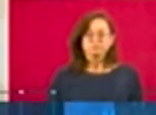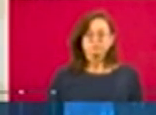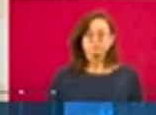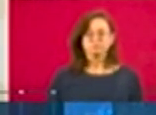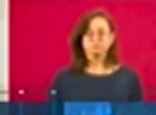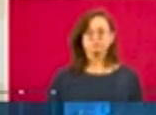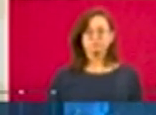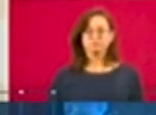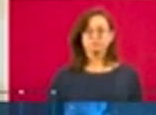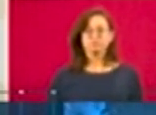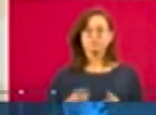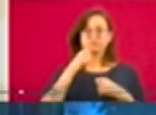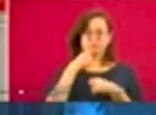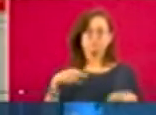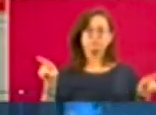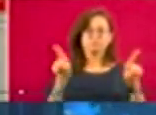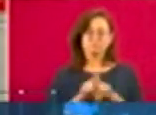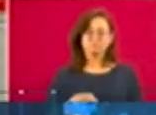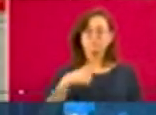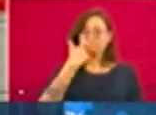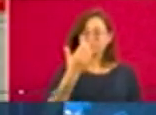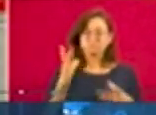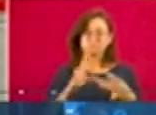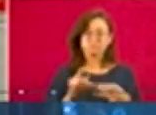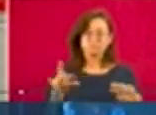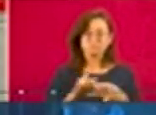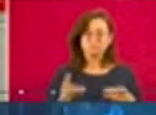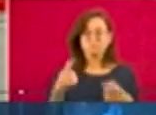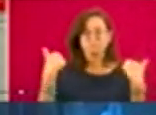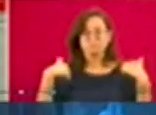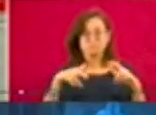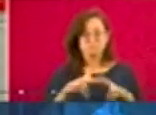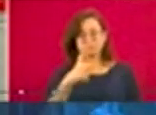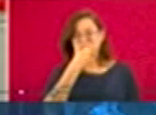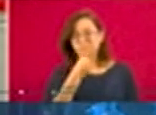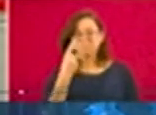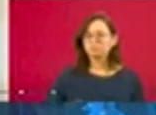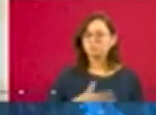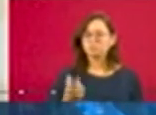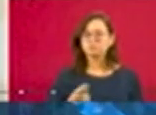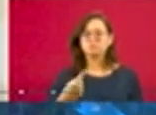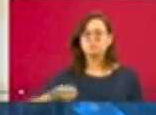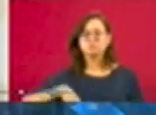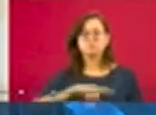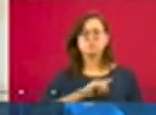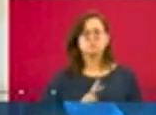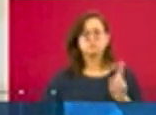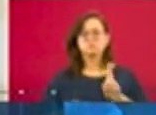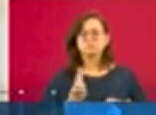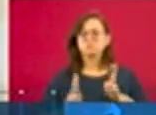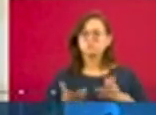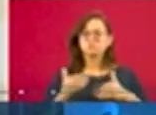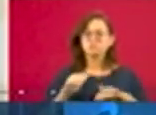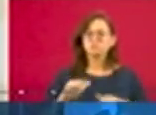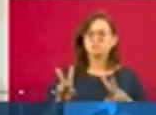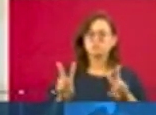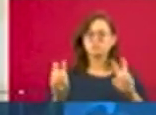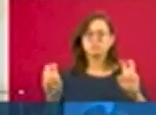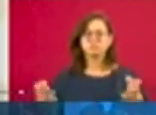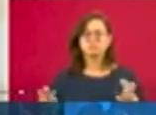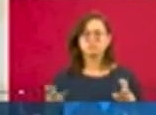porque como son multiplexados, por ejemplo, si el 5 sacó el 5.3, pues